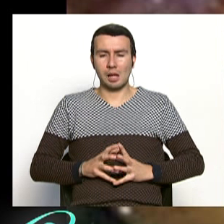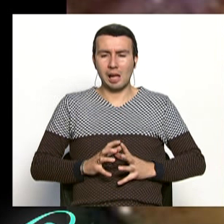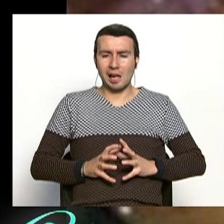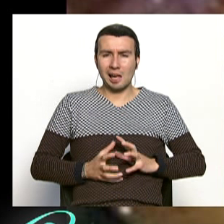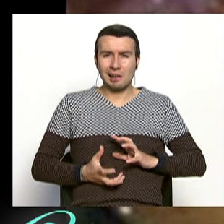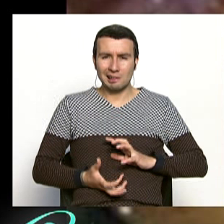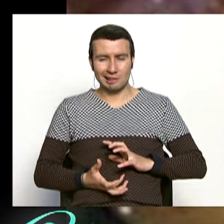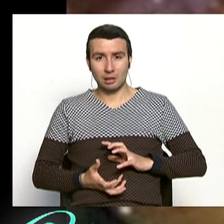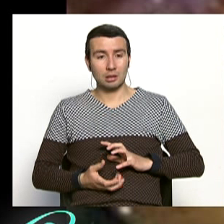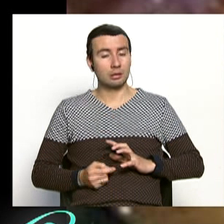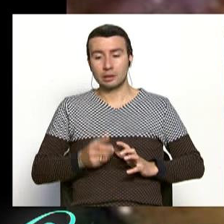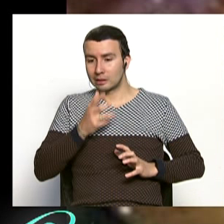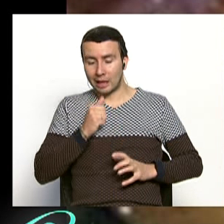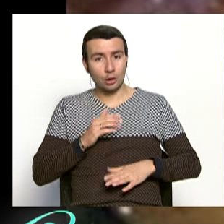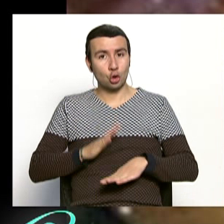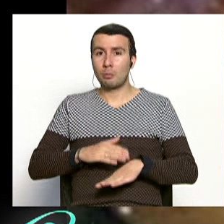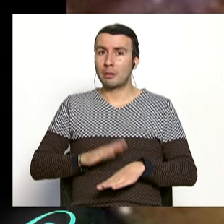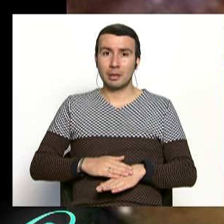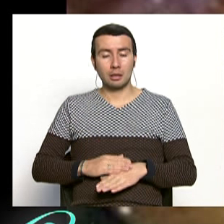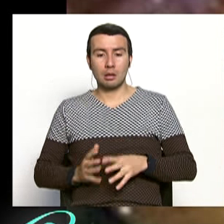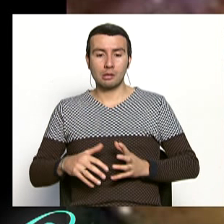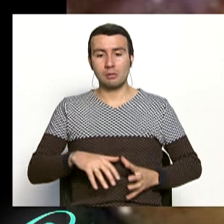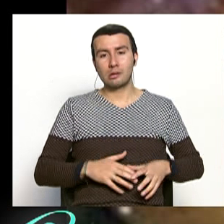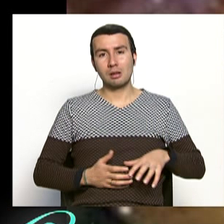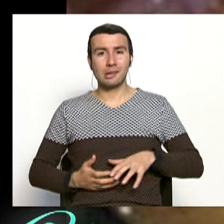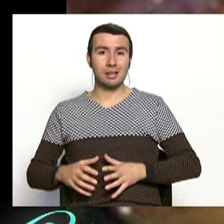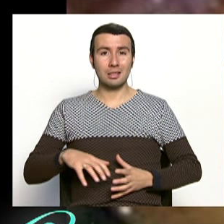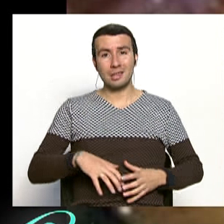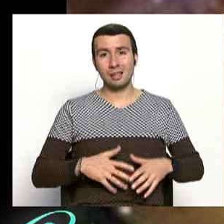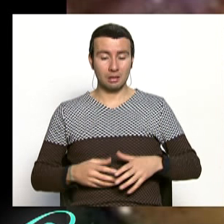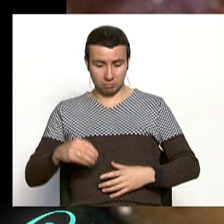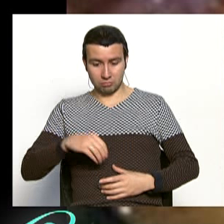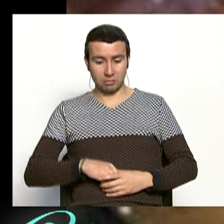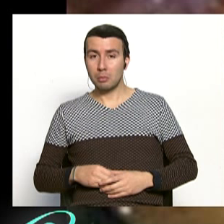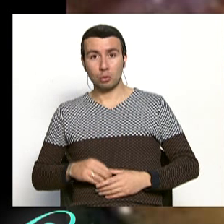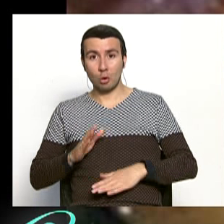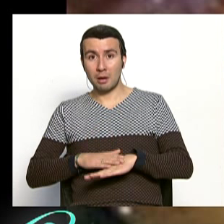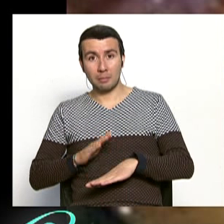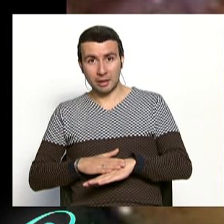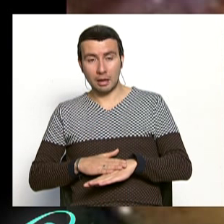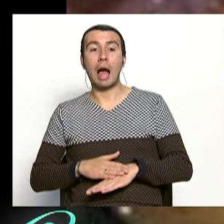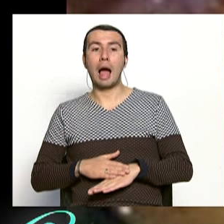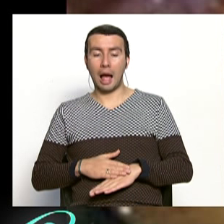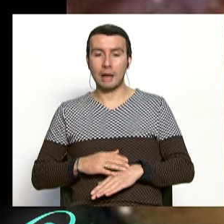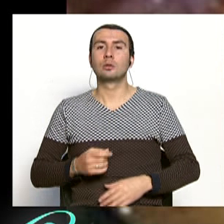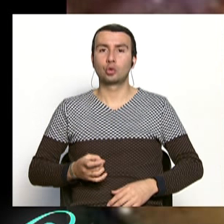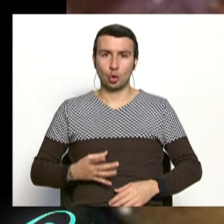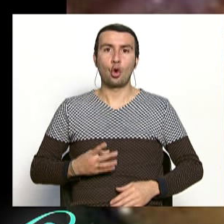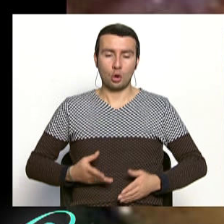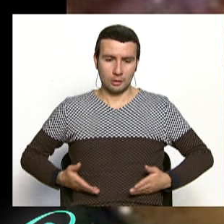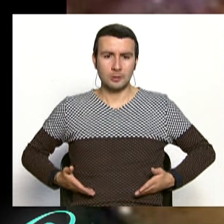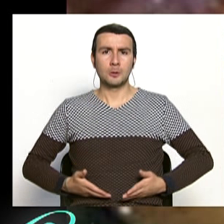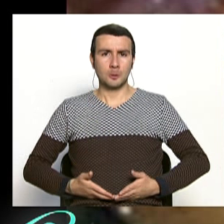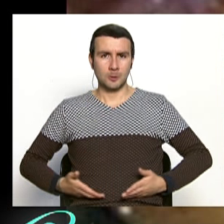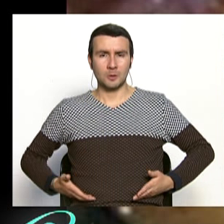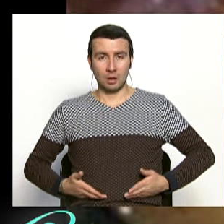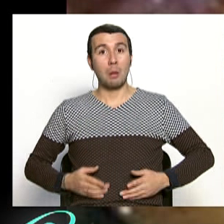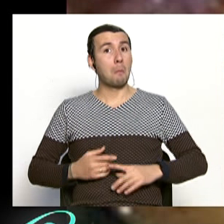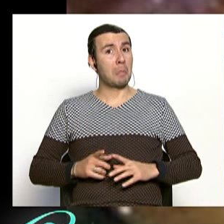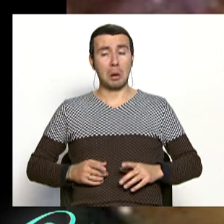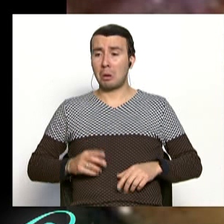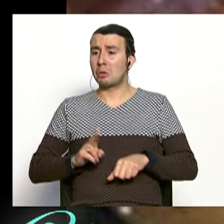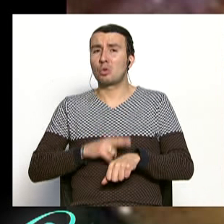impiden el movimiento natural que tienen las vísceras dentro del abdomen eh son las que más están relacionadas con dolor Pero algunas